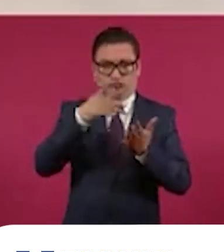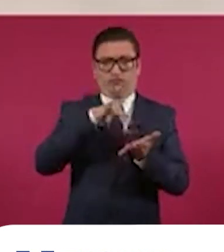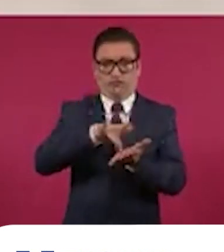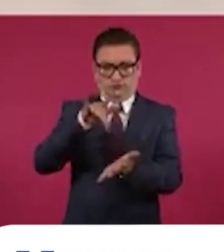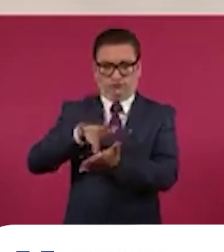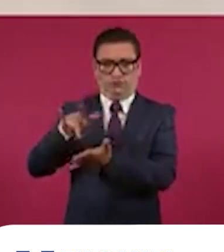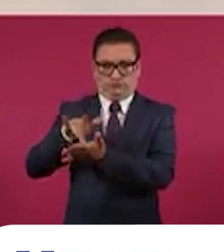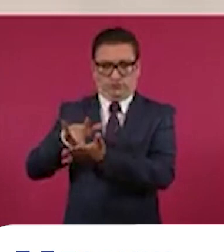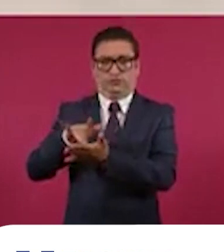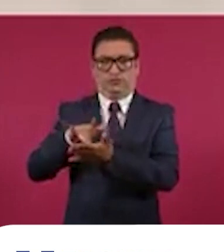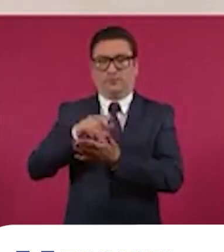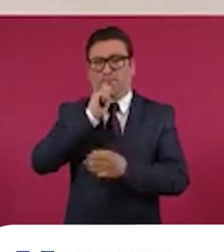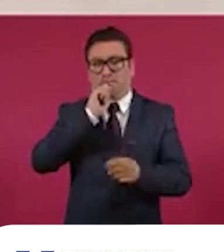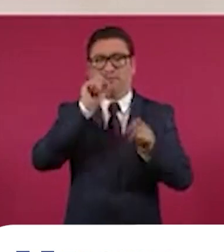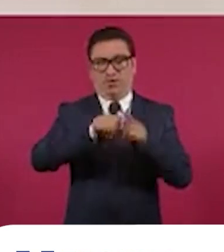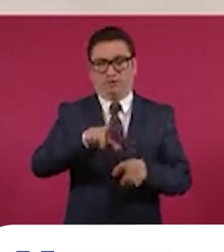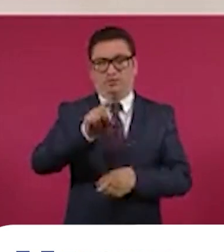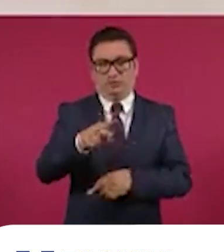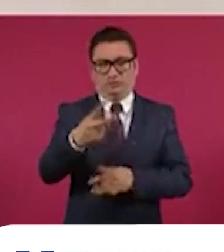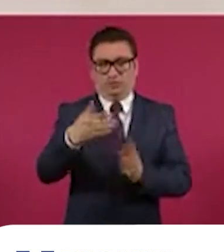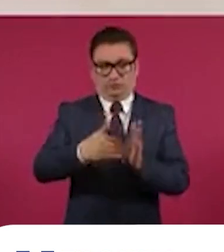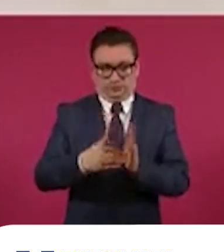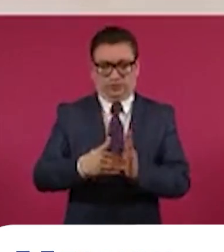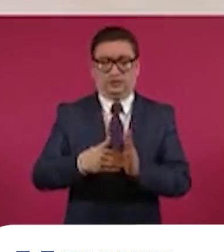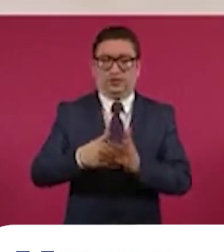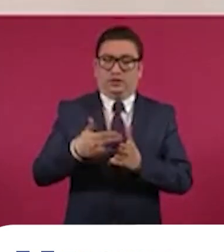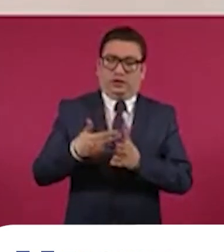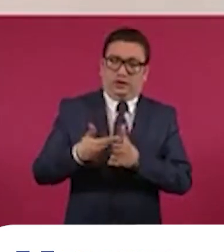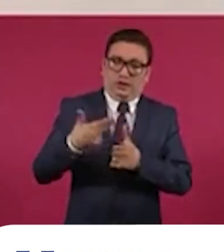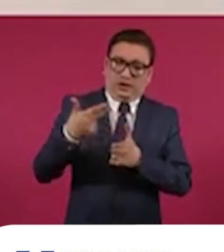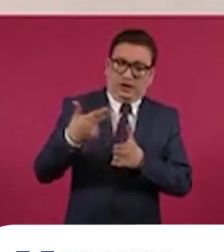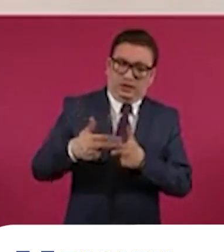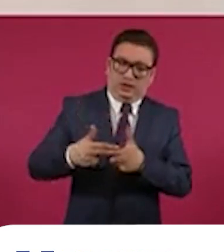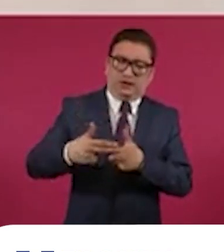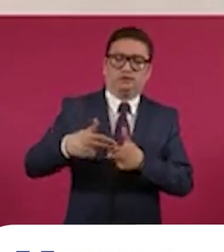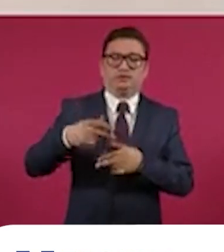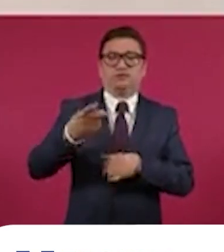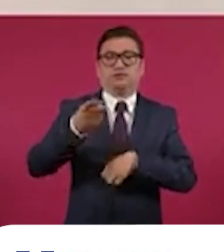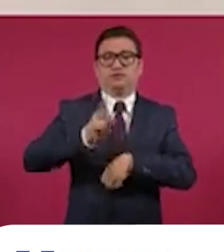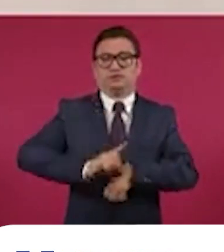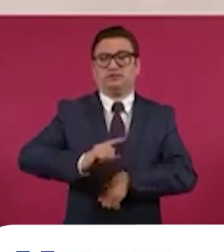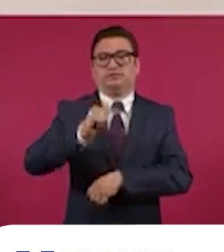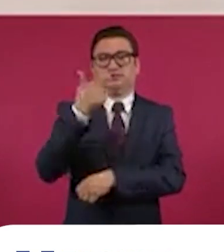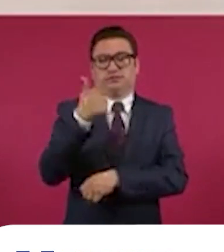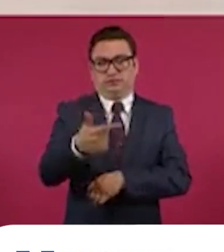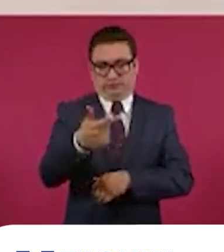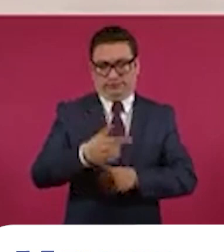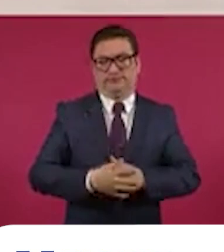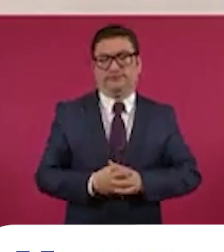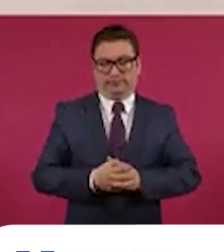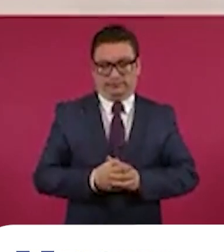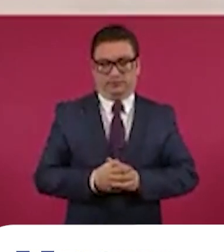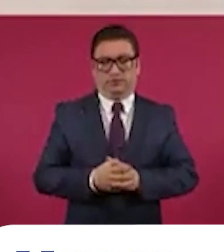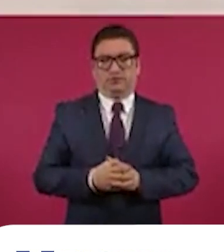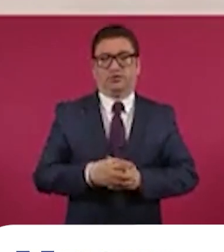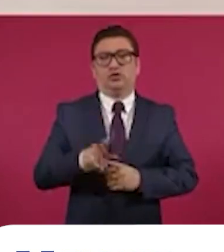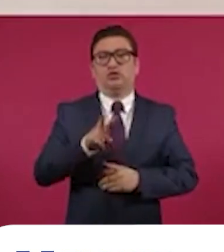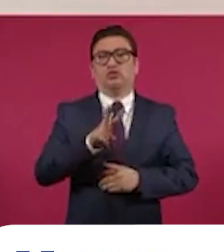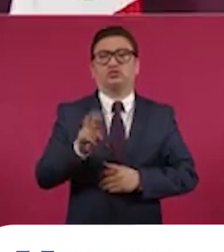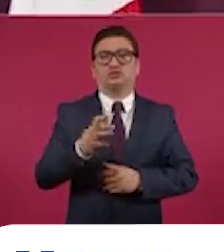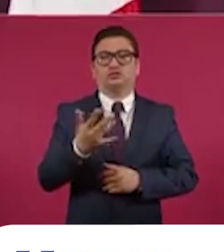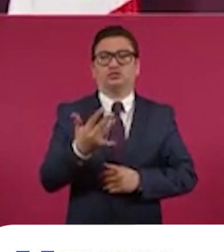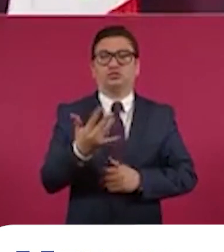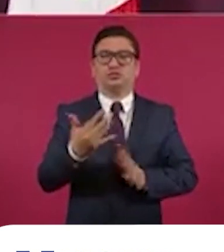Se va a llegar a la misma cantidad, así hasta el día 7. Estamos hablando de